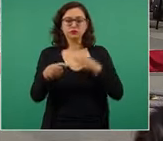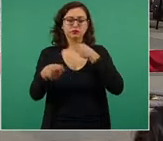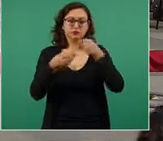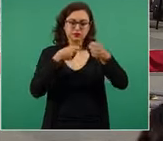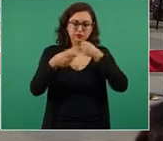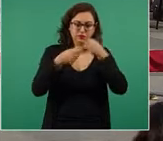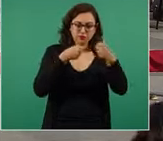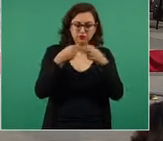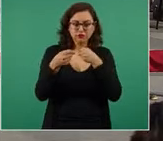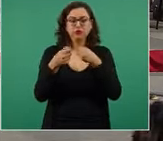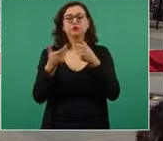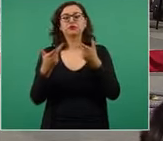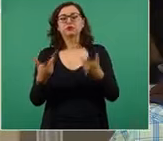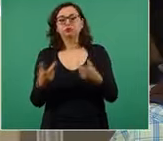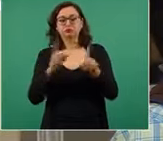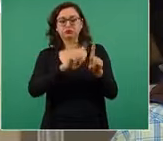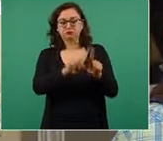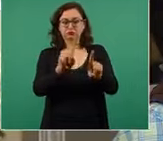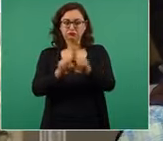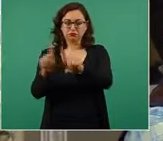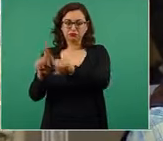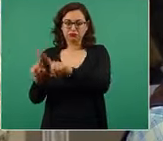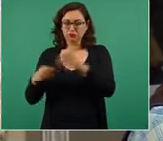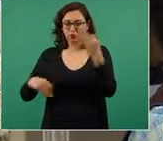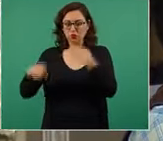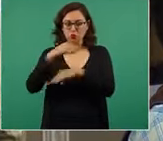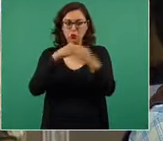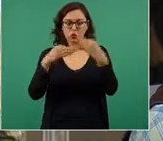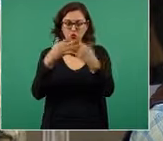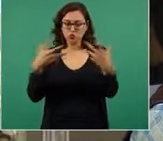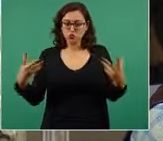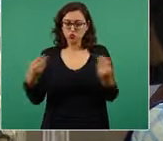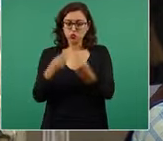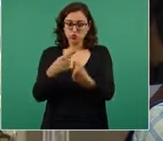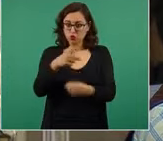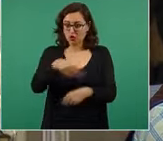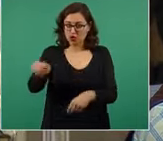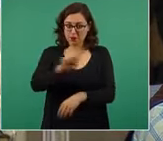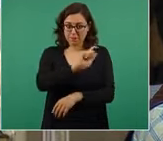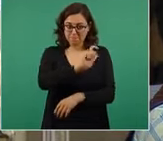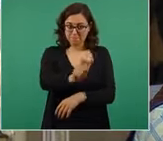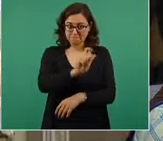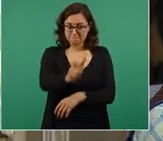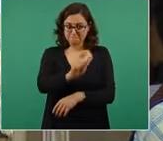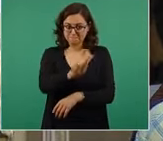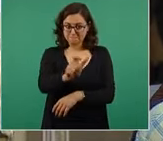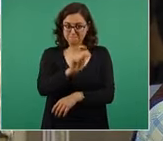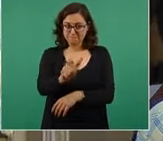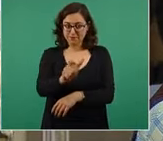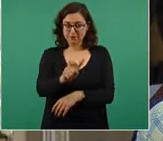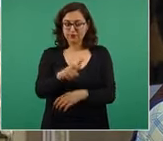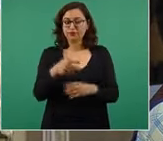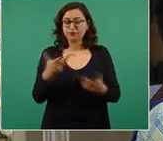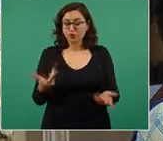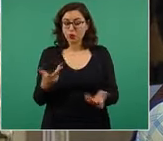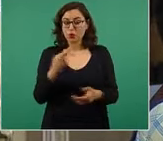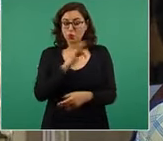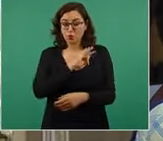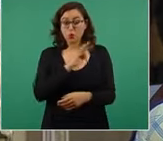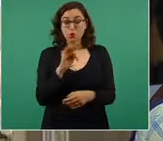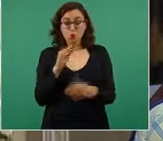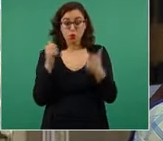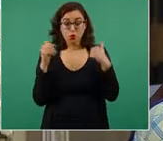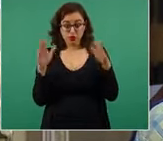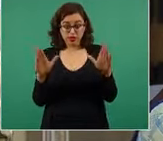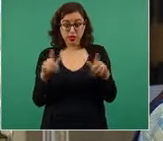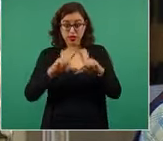periodistas, comentaristas, intelectuales, todos aquellos que hayan recibido dinero de Estados Unidos, pueden ser considerados